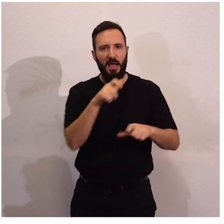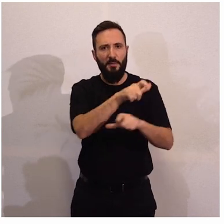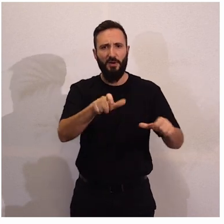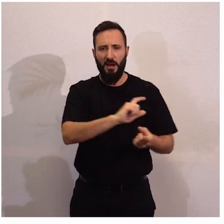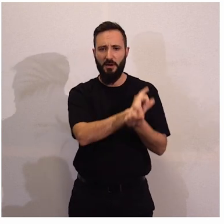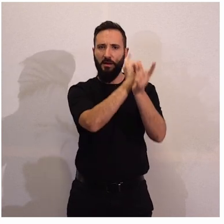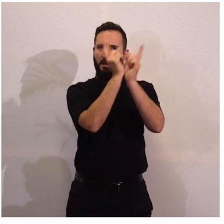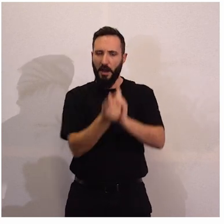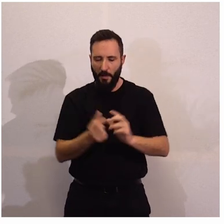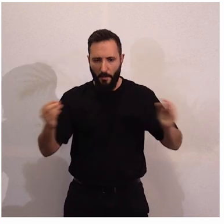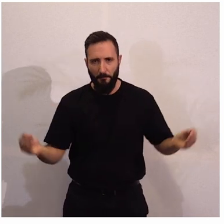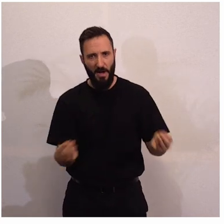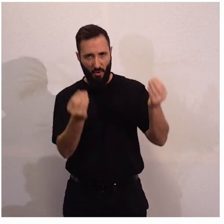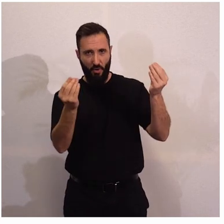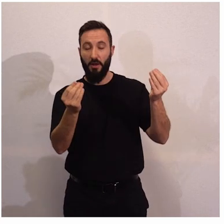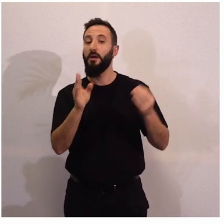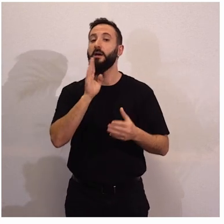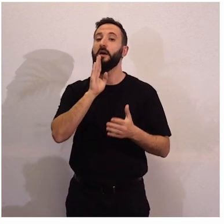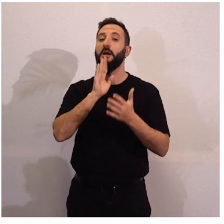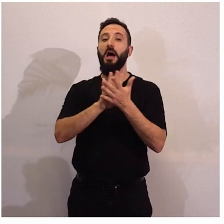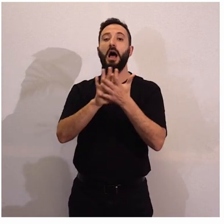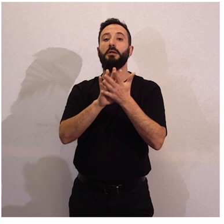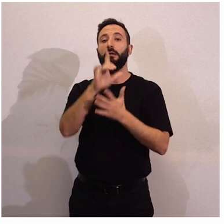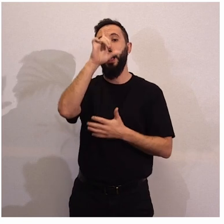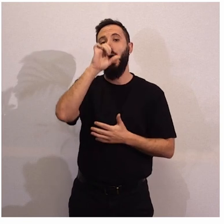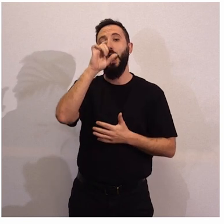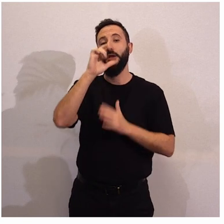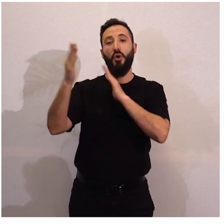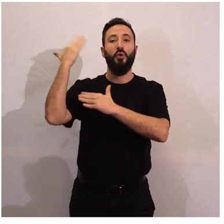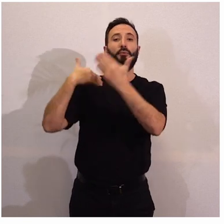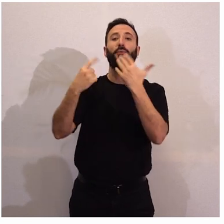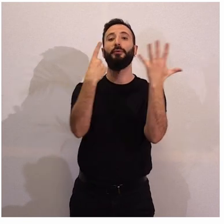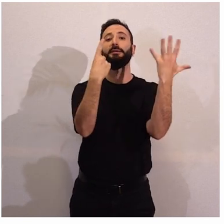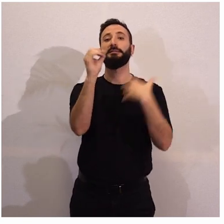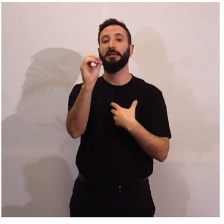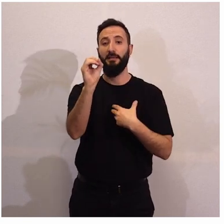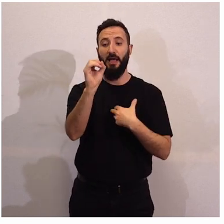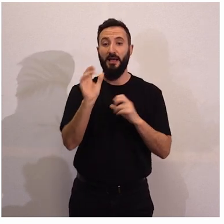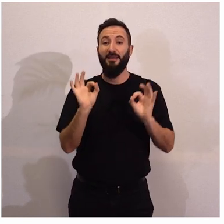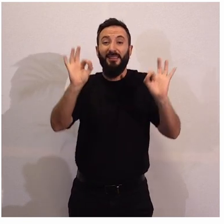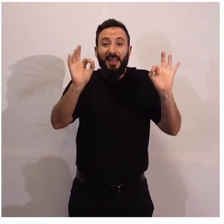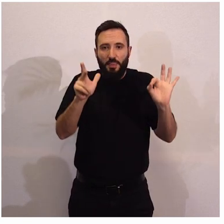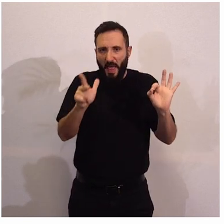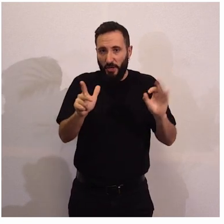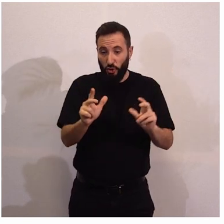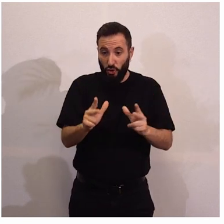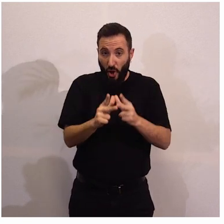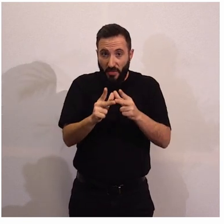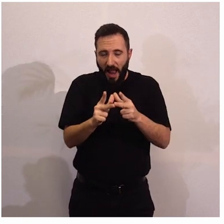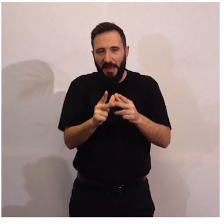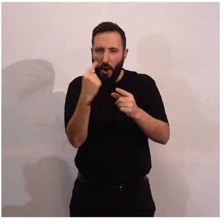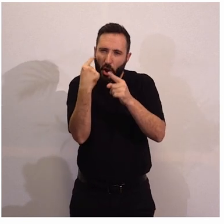personas, mejorar la vida, ¿no? Cuando hablábamos en los años 60 de derechos sociales, hablábamos de algunas cositas,